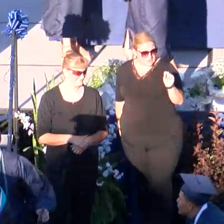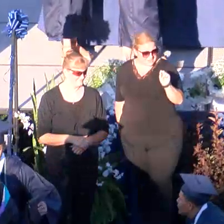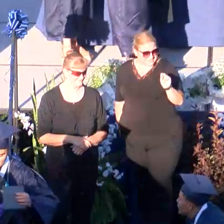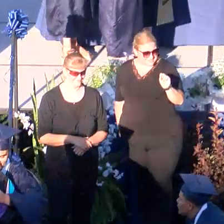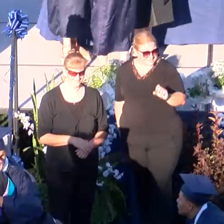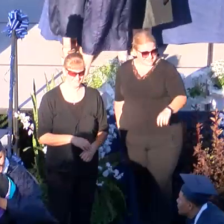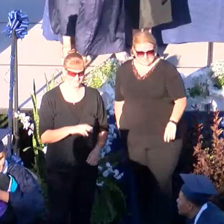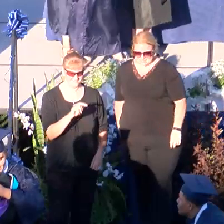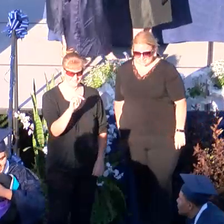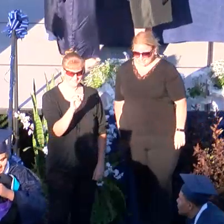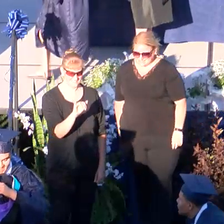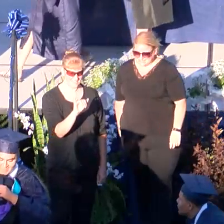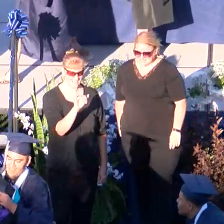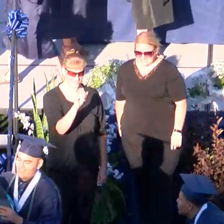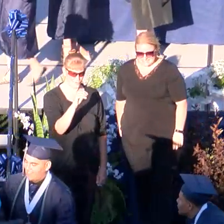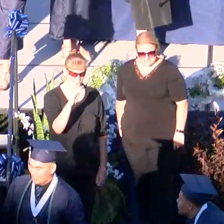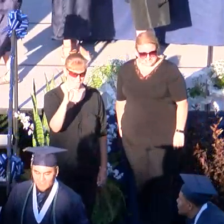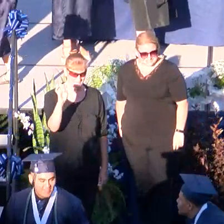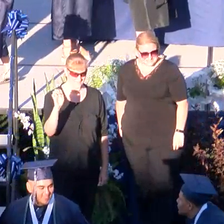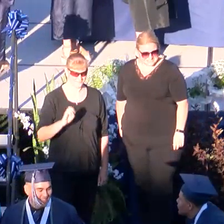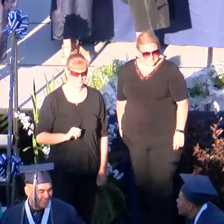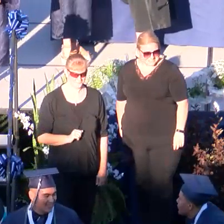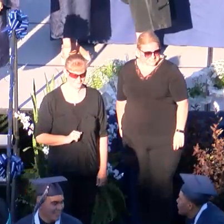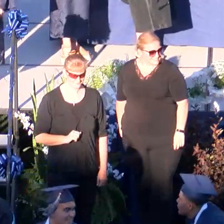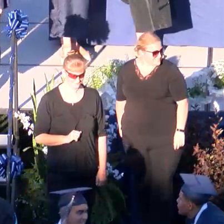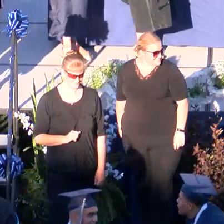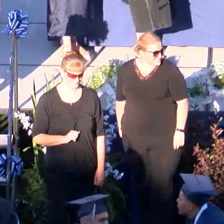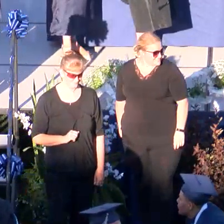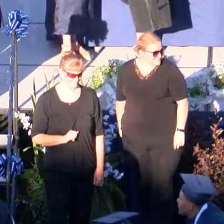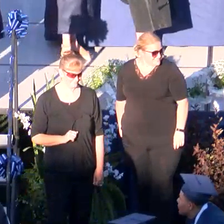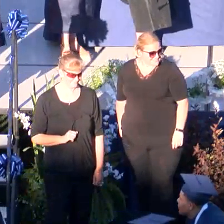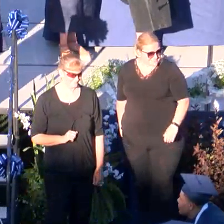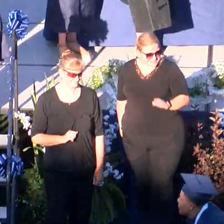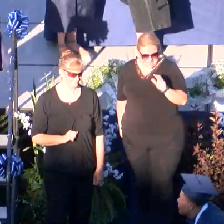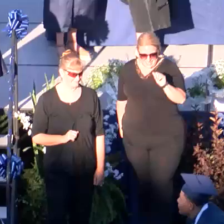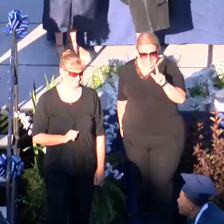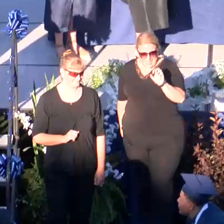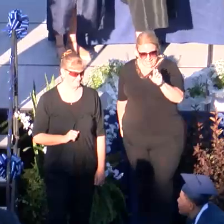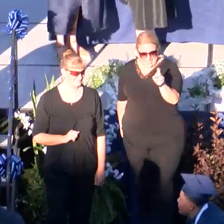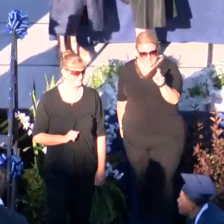Naomi Villanueva Martinez. Alex Moreno.